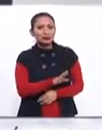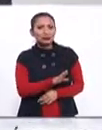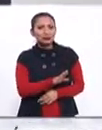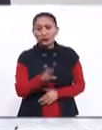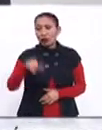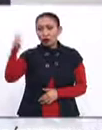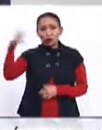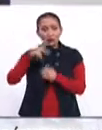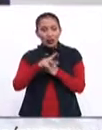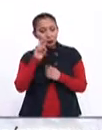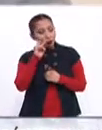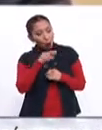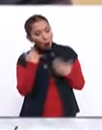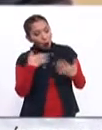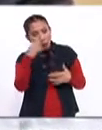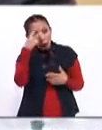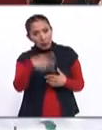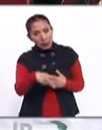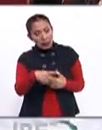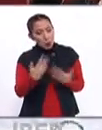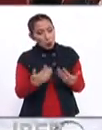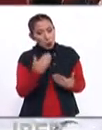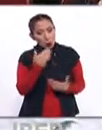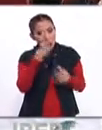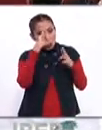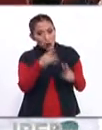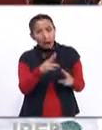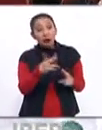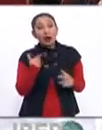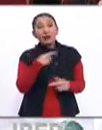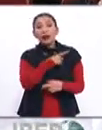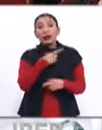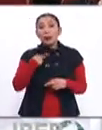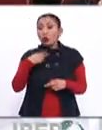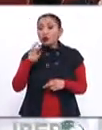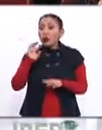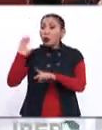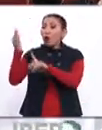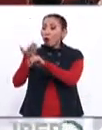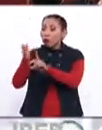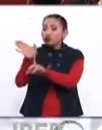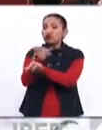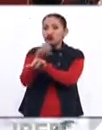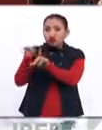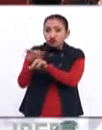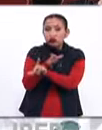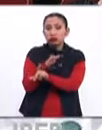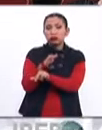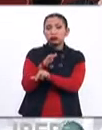afuera, en el extranjero. Tenemos que convencer, persuadir